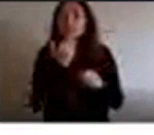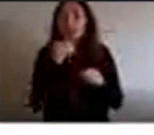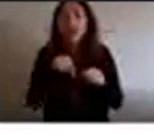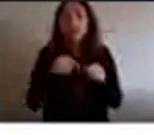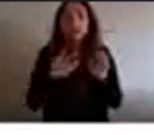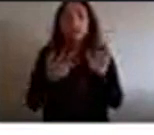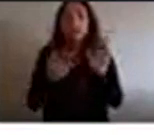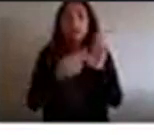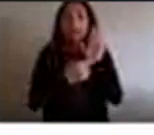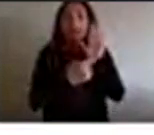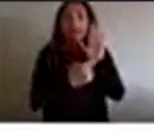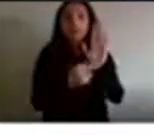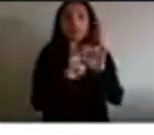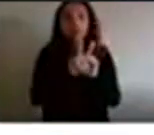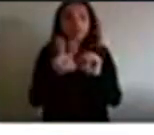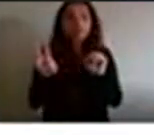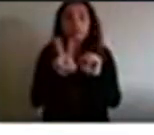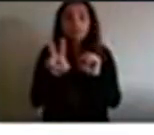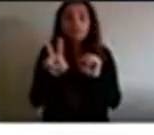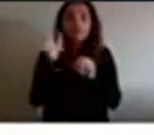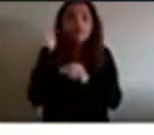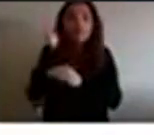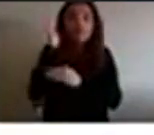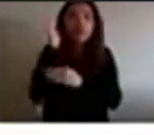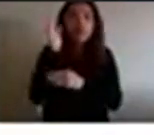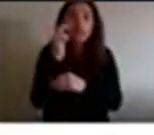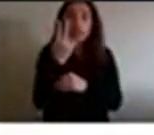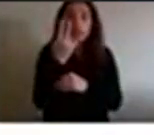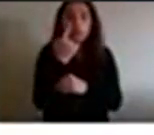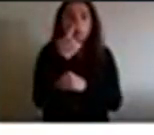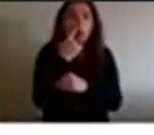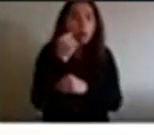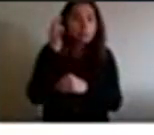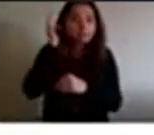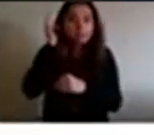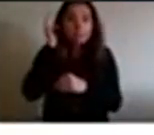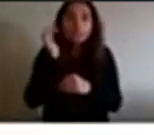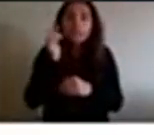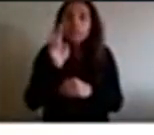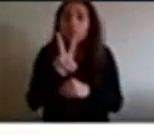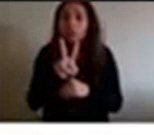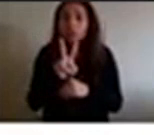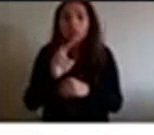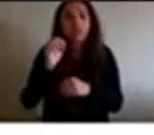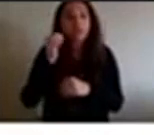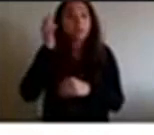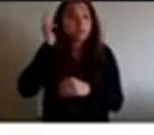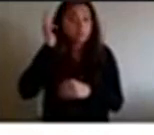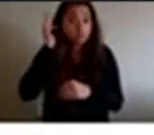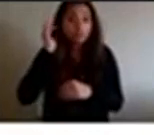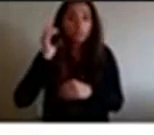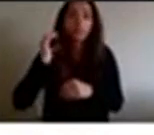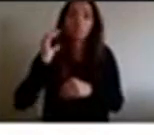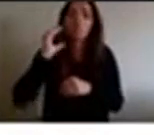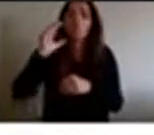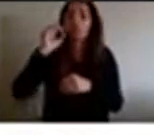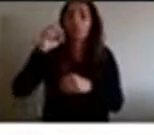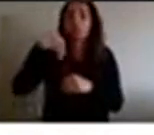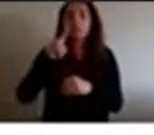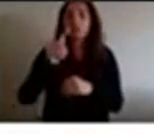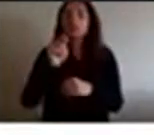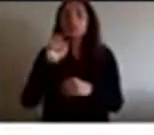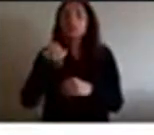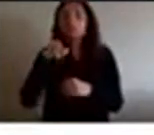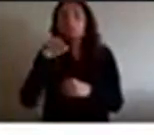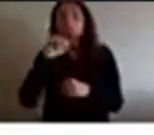presentar a nuestros dos expositores. Primero vamos a presentar a Constanza Briulet, abogada de la Universidad